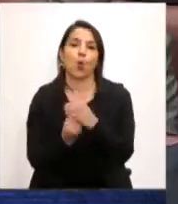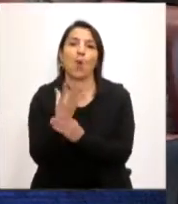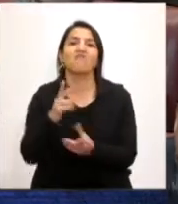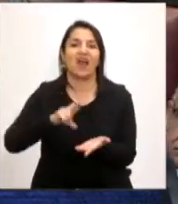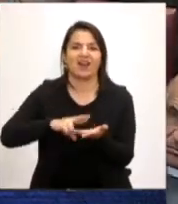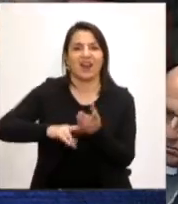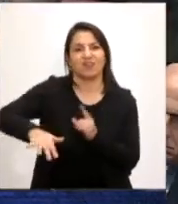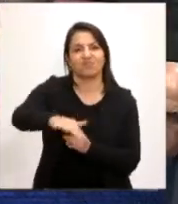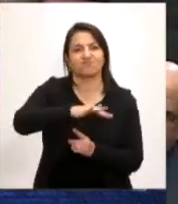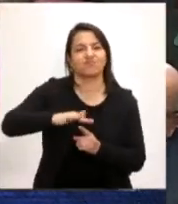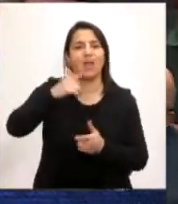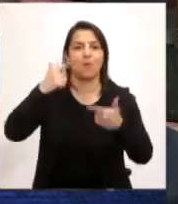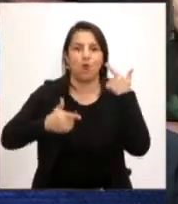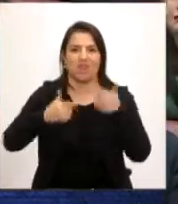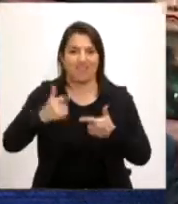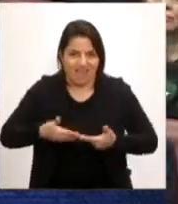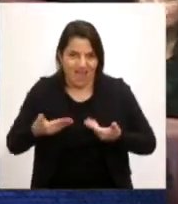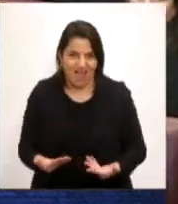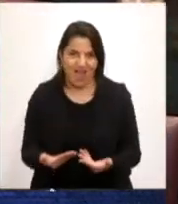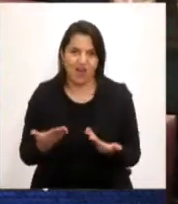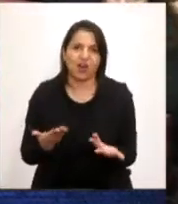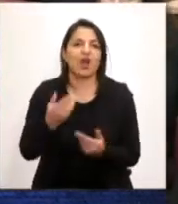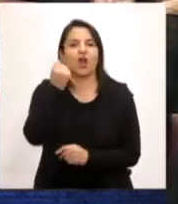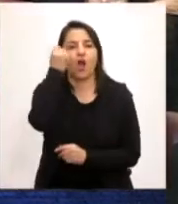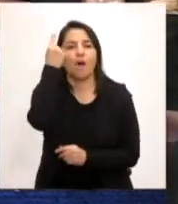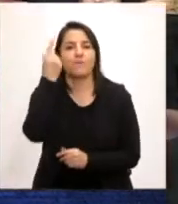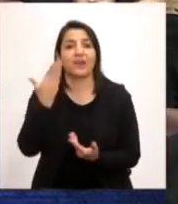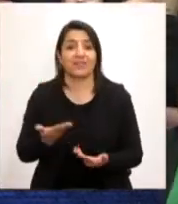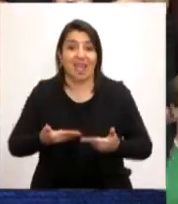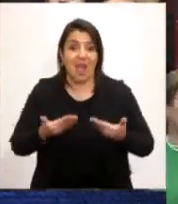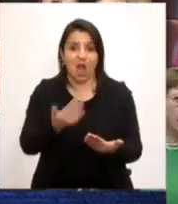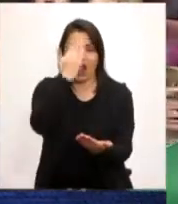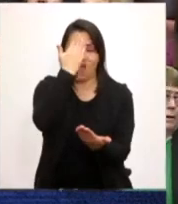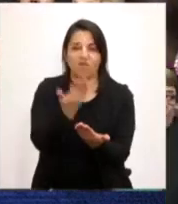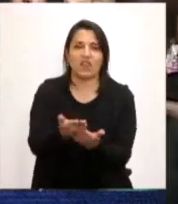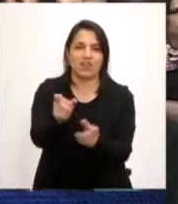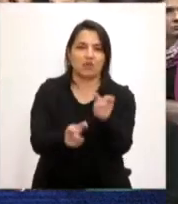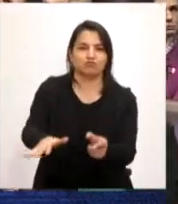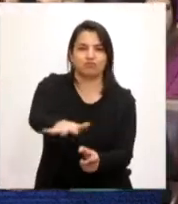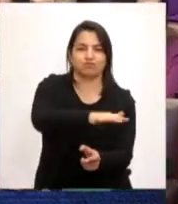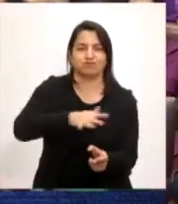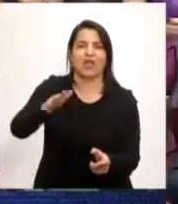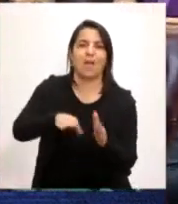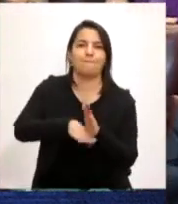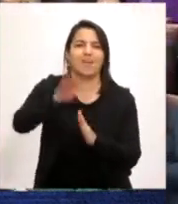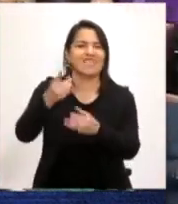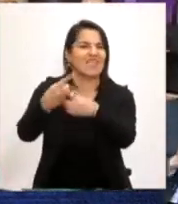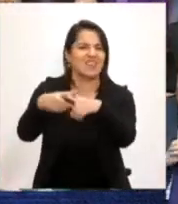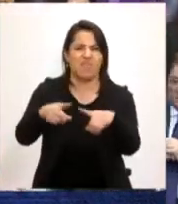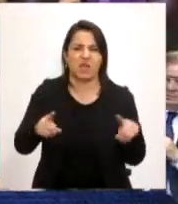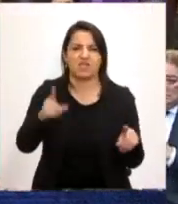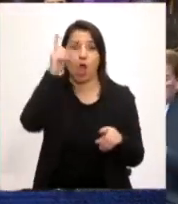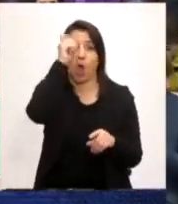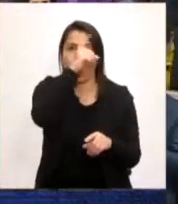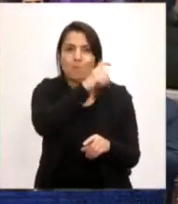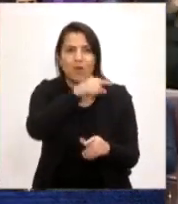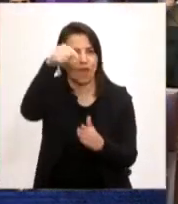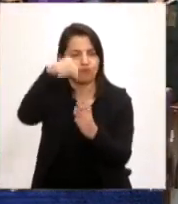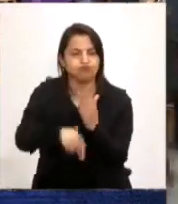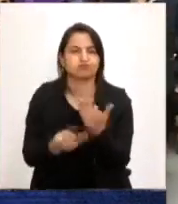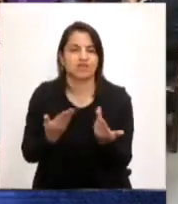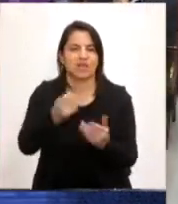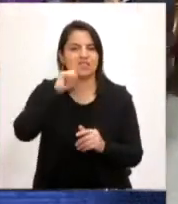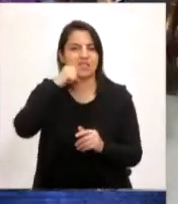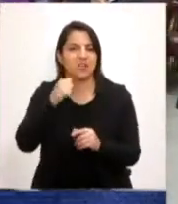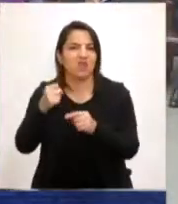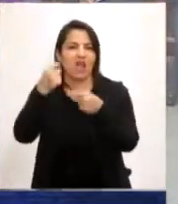definen la política contemporánea y comprender que nos encontramos frente a una sociedad cada vez más diversa y compleja, que se identifica con